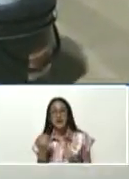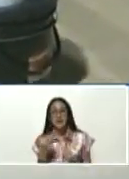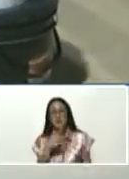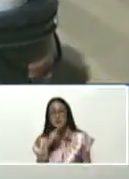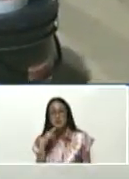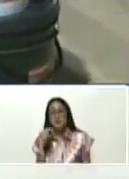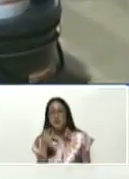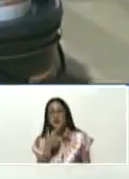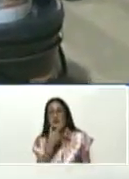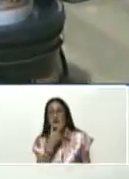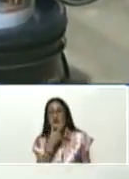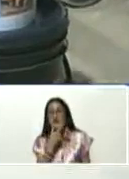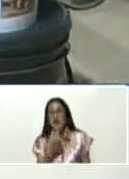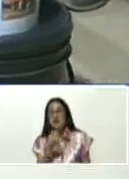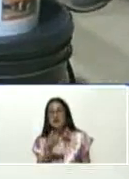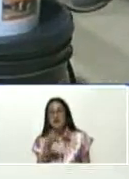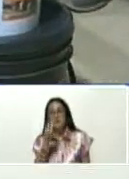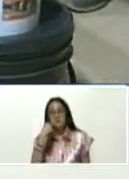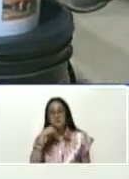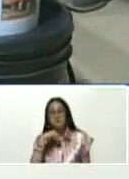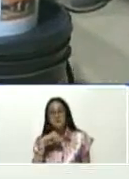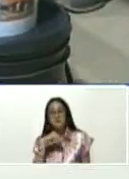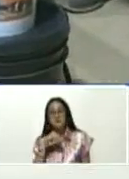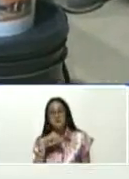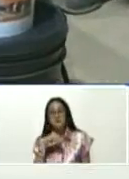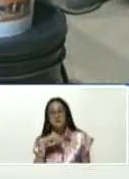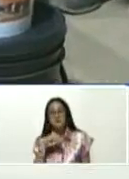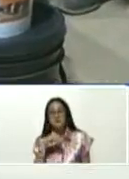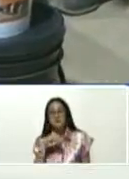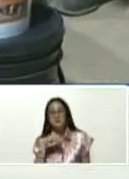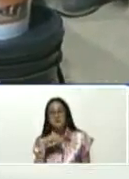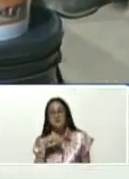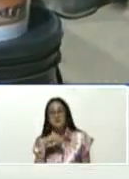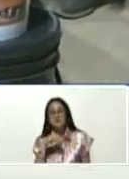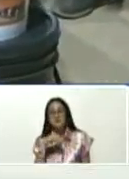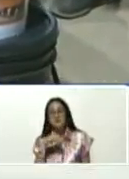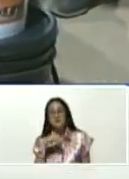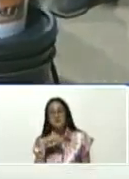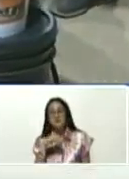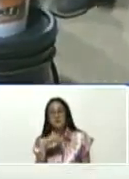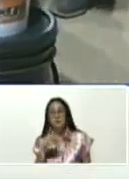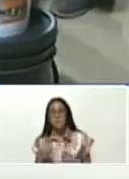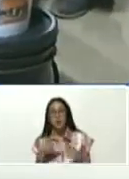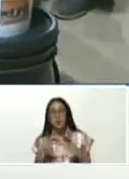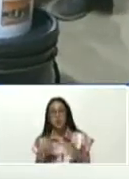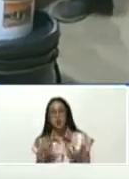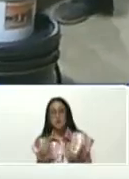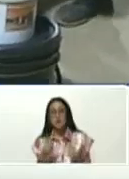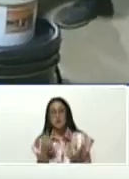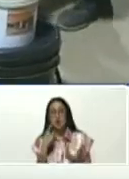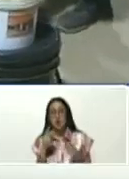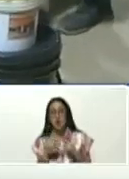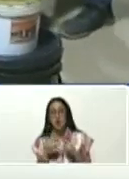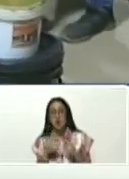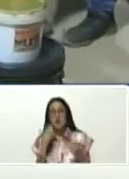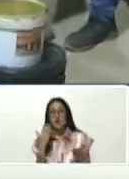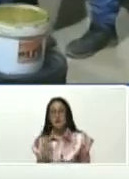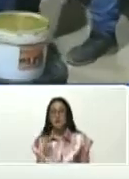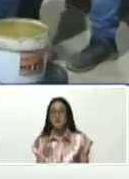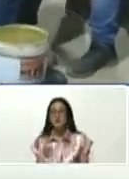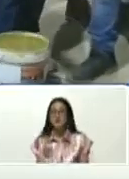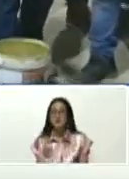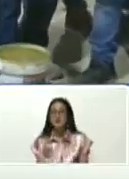muy fácil de digerir por los ejemplares, y aquí tenemos el gran productor de ello, que yo quisiera que usted lo conozca. ¿Ah? Vente,